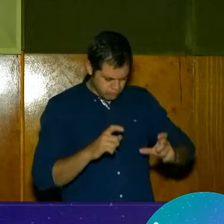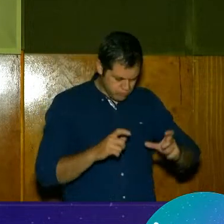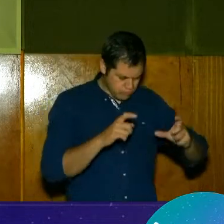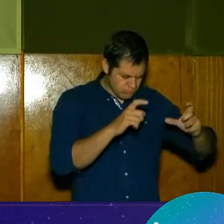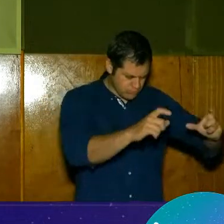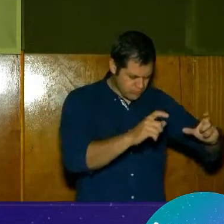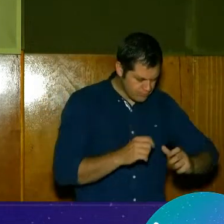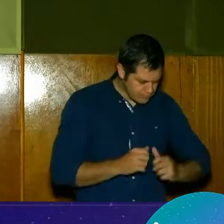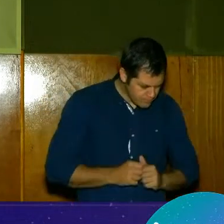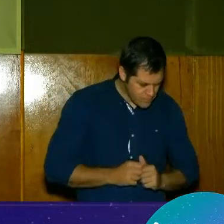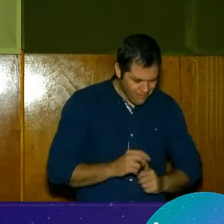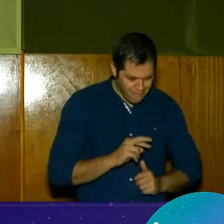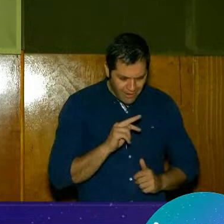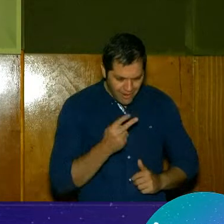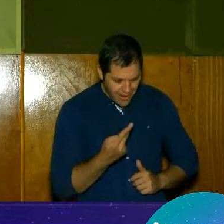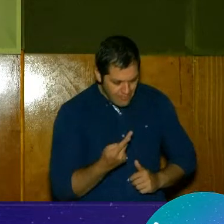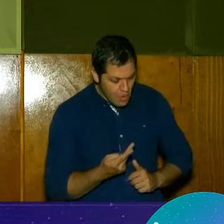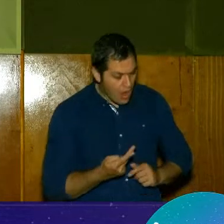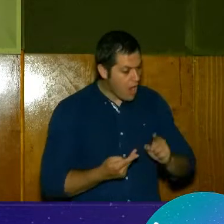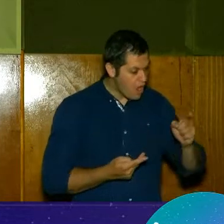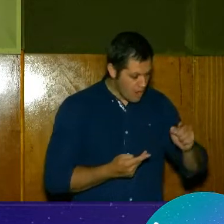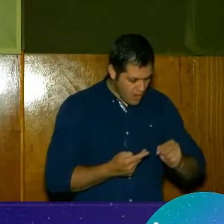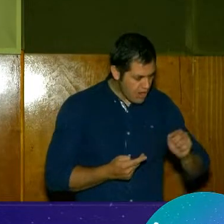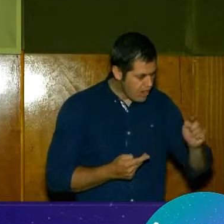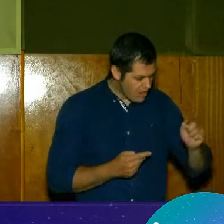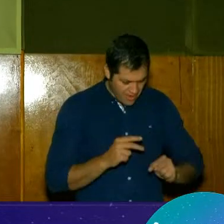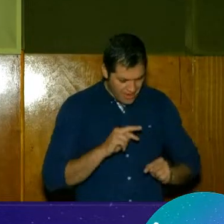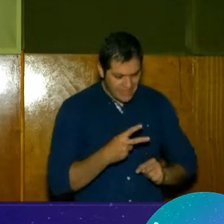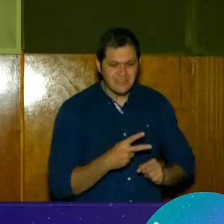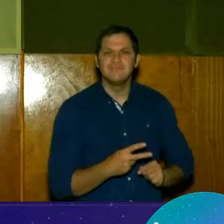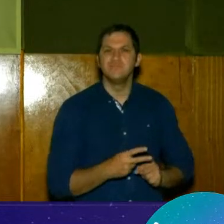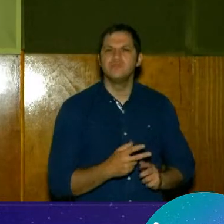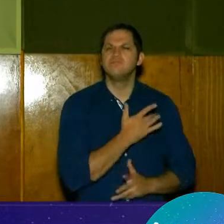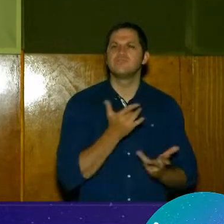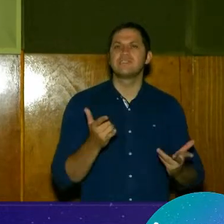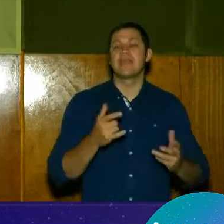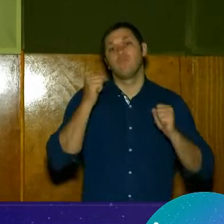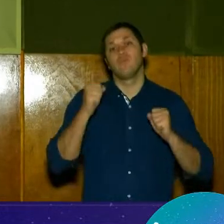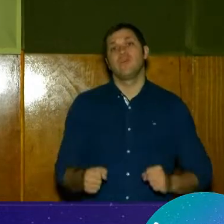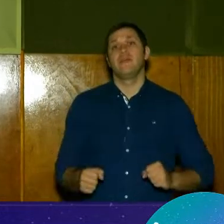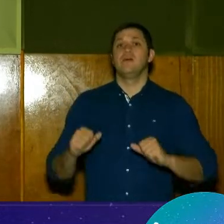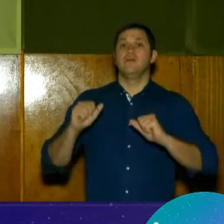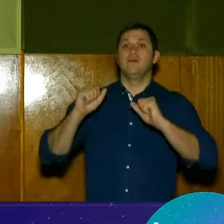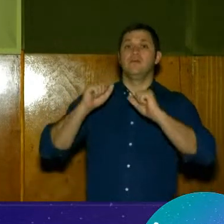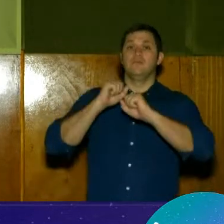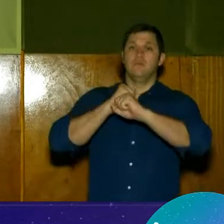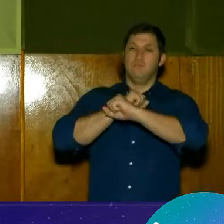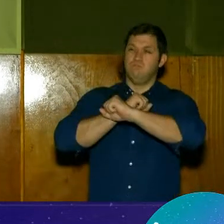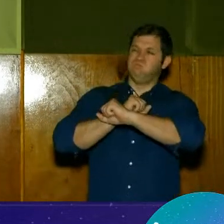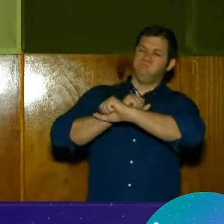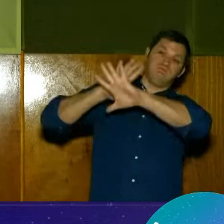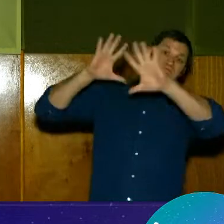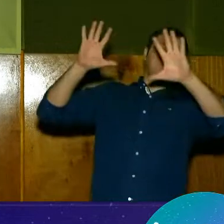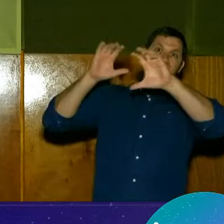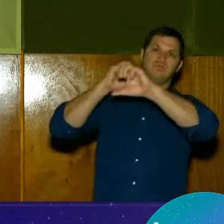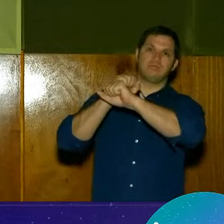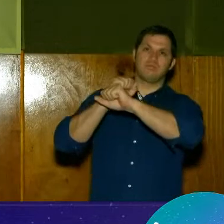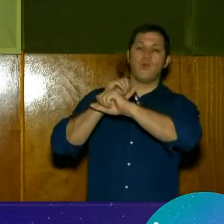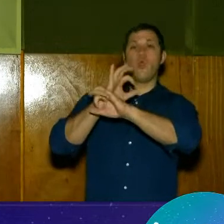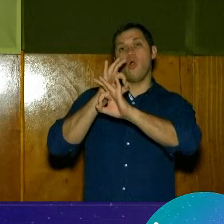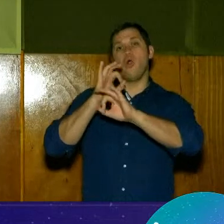este tipo de cosas porque ellas revisaban placas fotográficas y las comparaban entonces se daban cuenta si habían cambios todo lo que